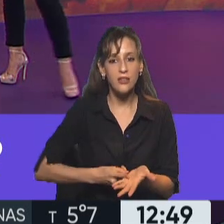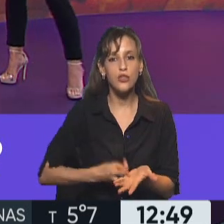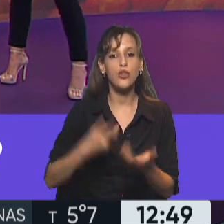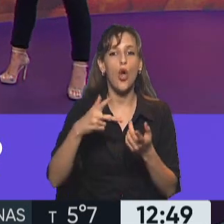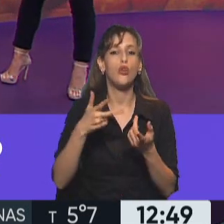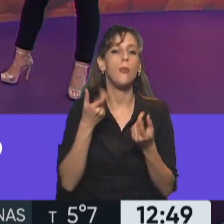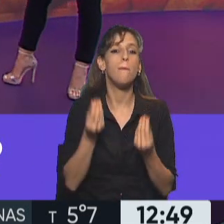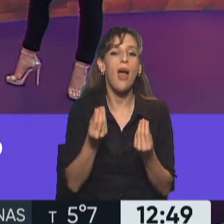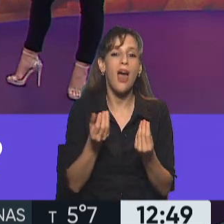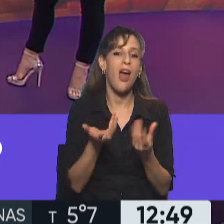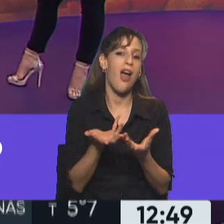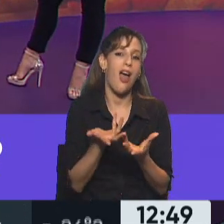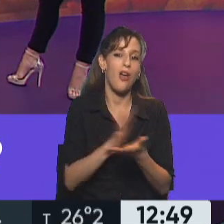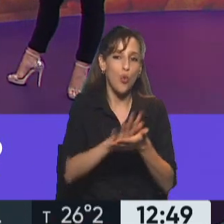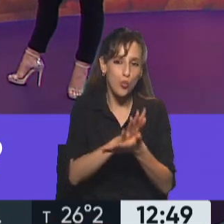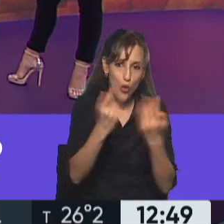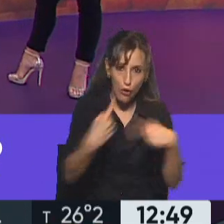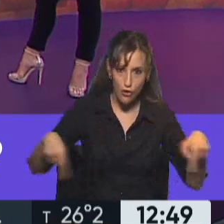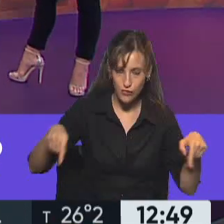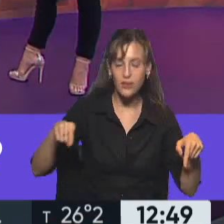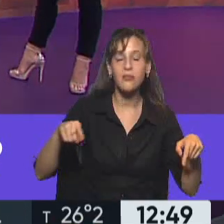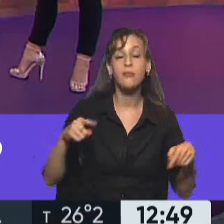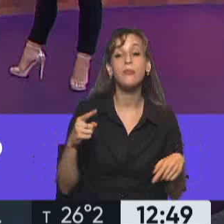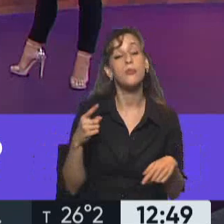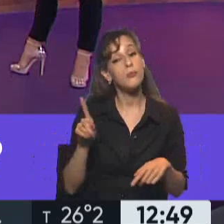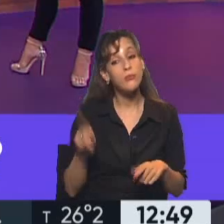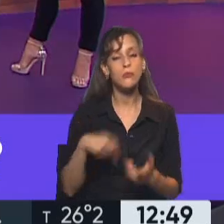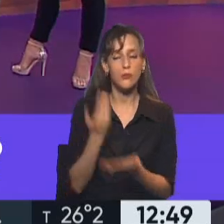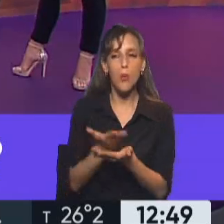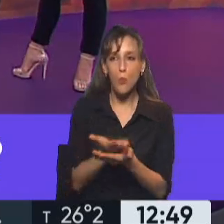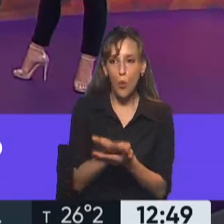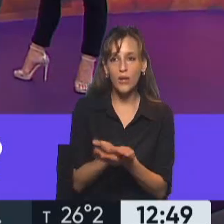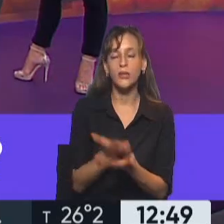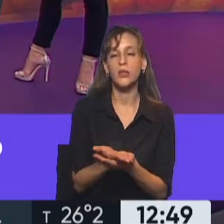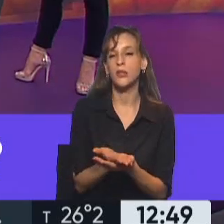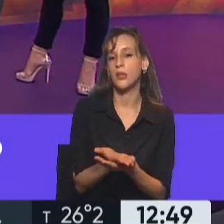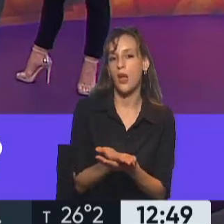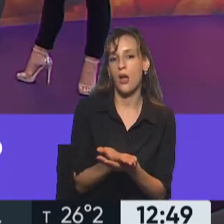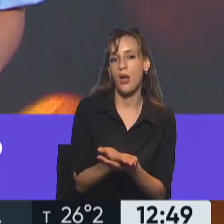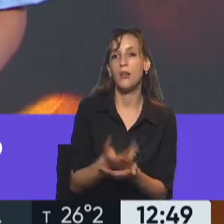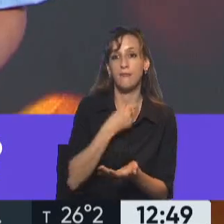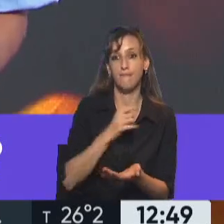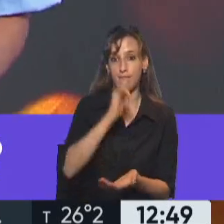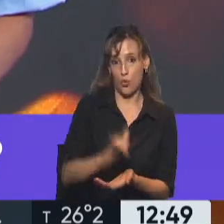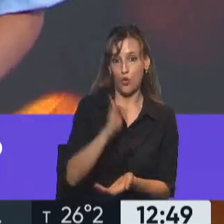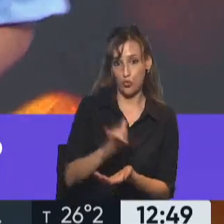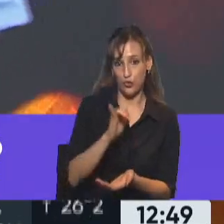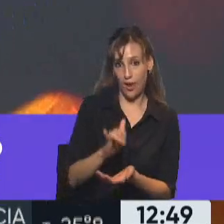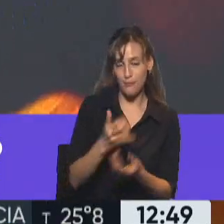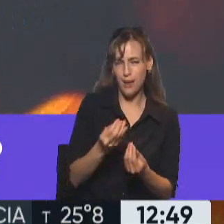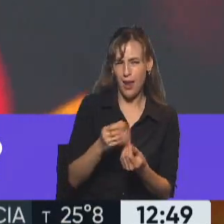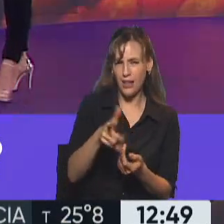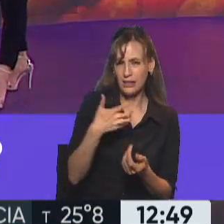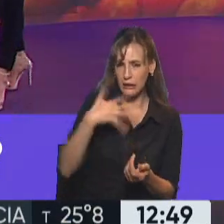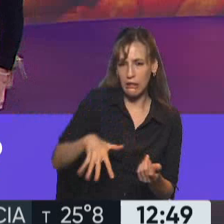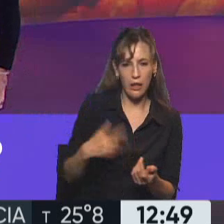recursos. La propuesta que ha circulado, ¿no?, que ha trascendido y que les quiero contar, para que se entienda de qué estamos